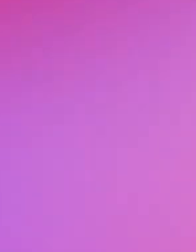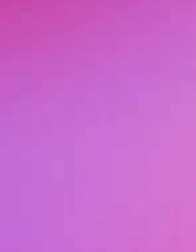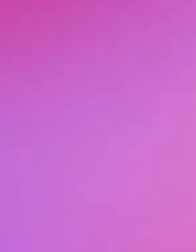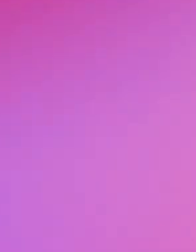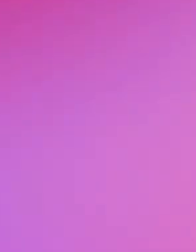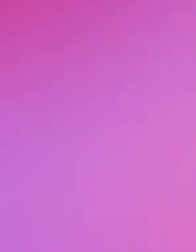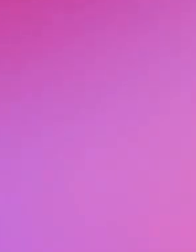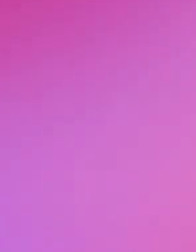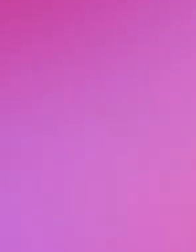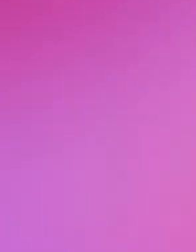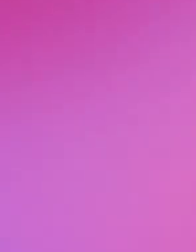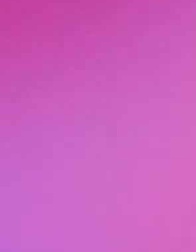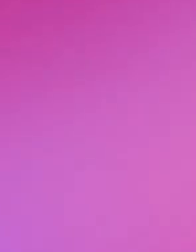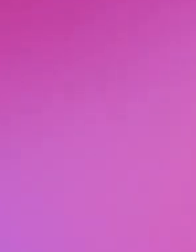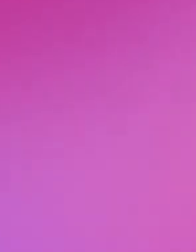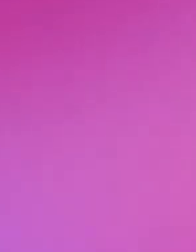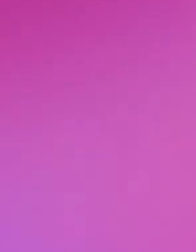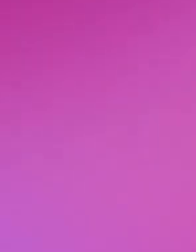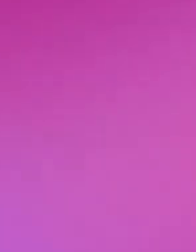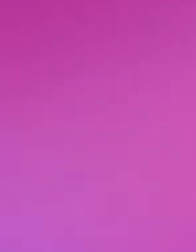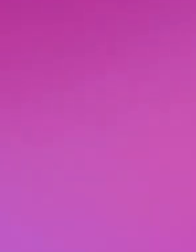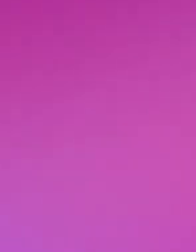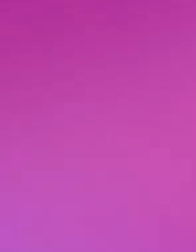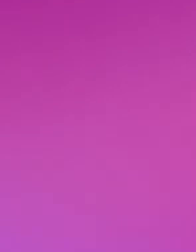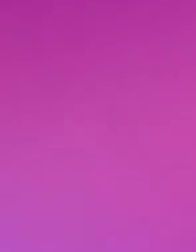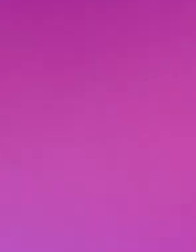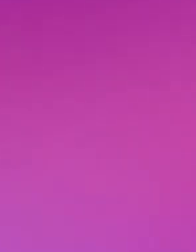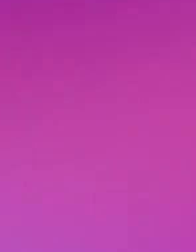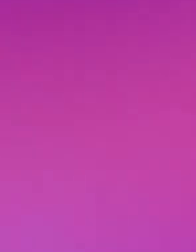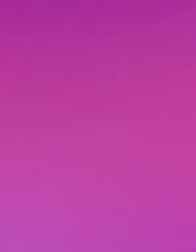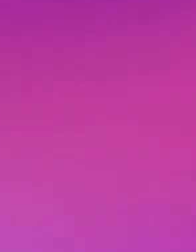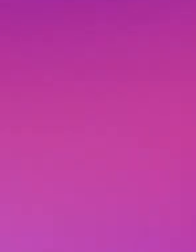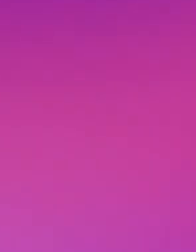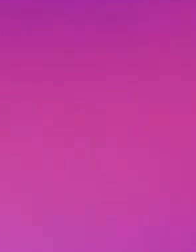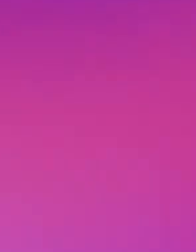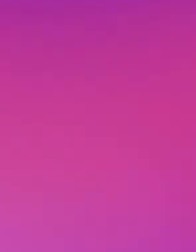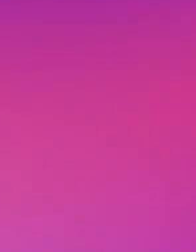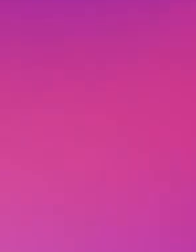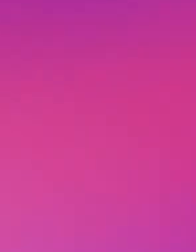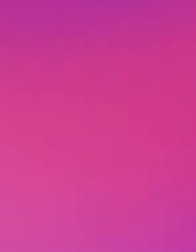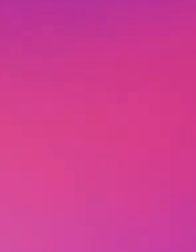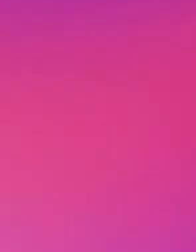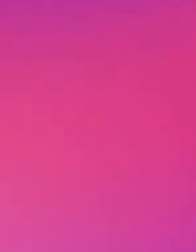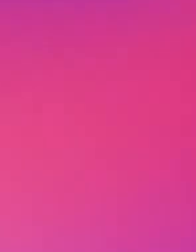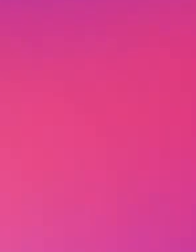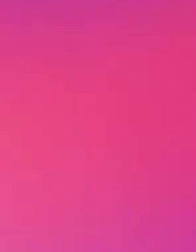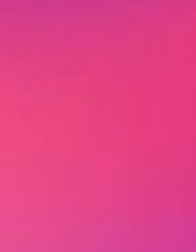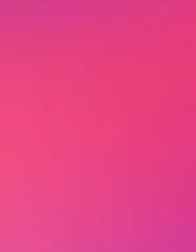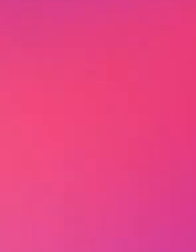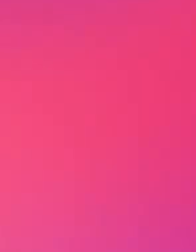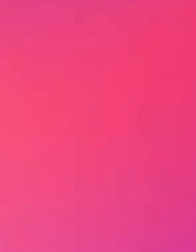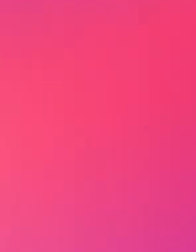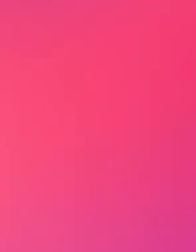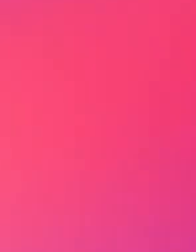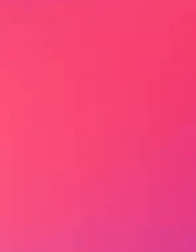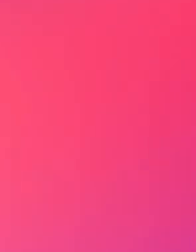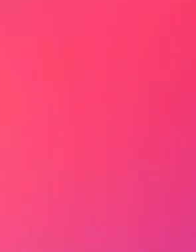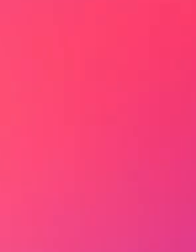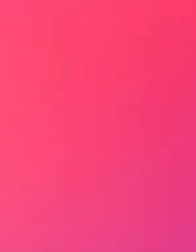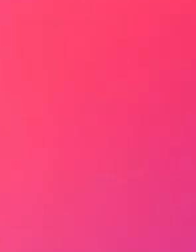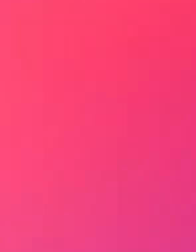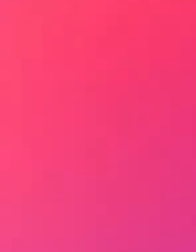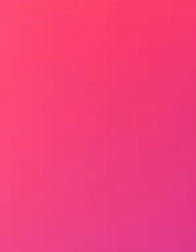al Centro de Apoyo Pedagógico a Distancia. El número de teléfono para secundaria es el 55